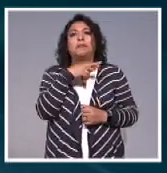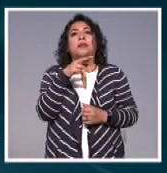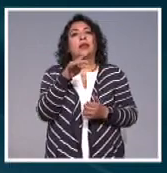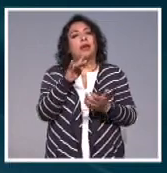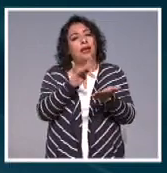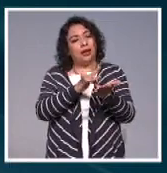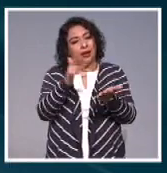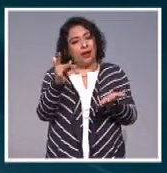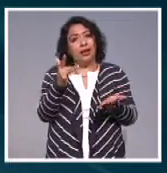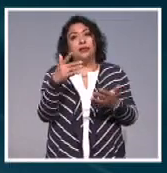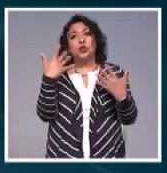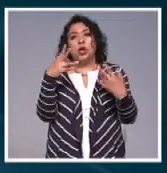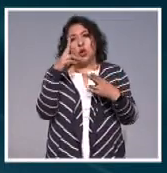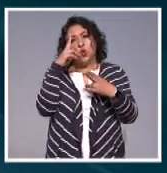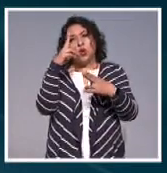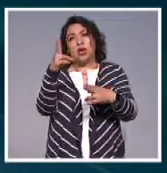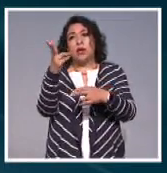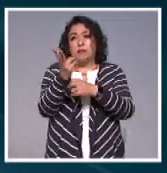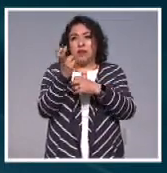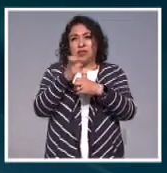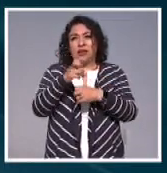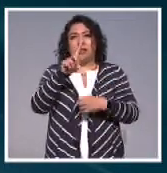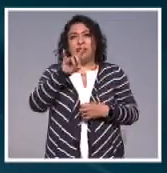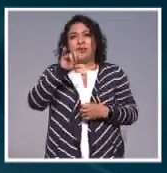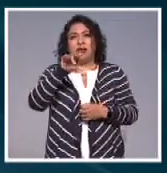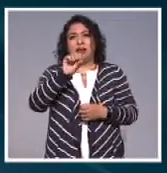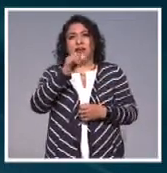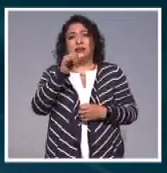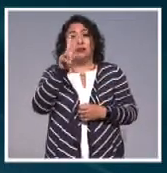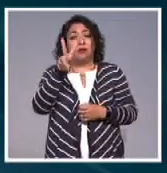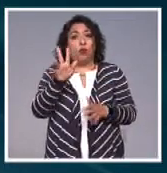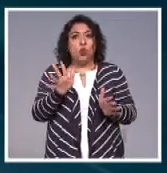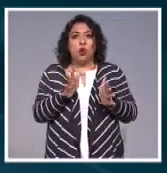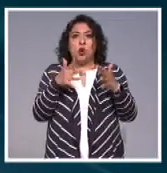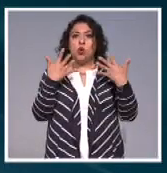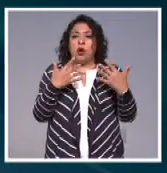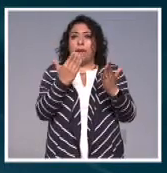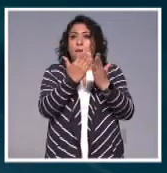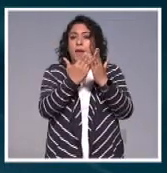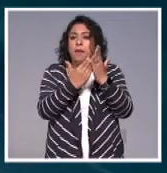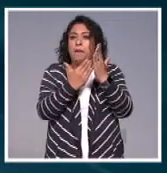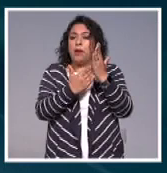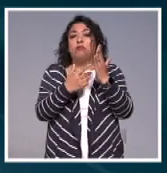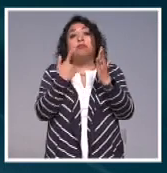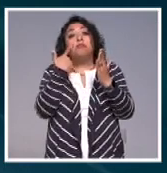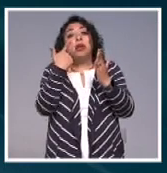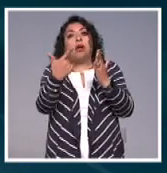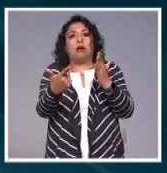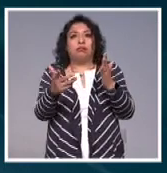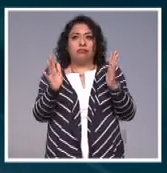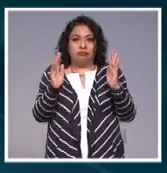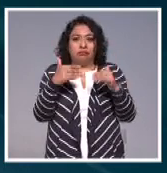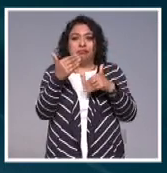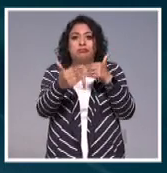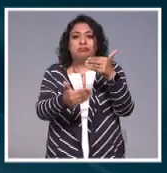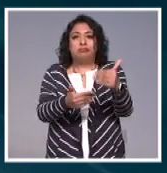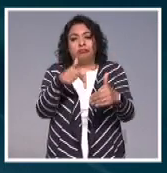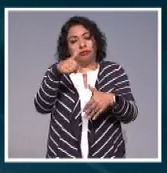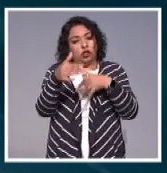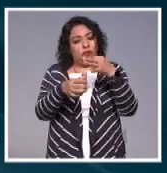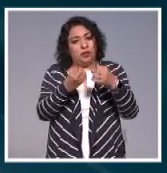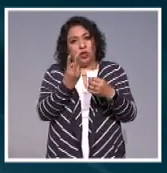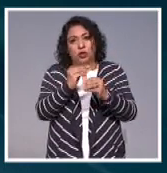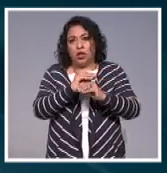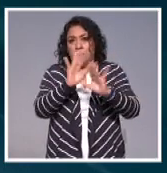Arturo, muchísimas gracias y qué honor haber recibido aquí a Diana Circe. Qué impresionante agenda tiene, que seguirla muy de cerca, y por supuesto en